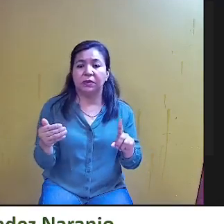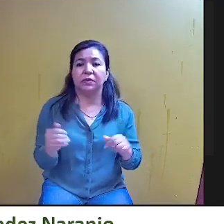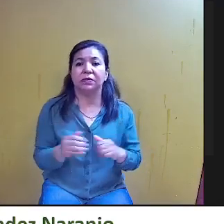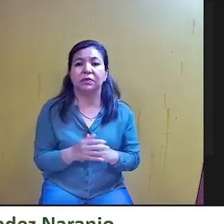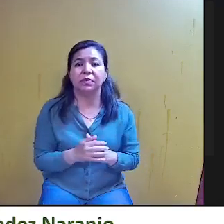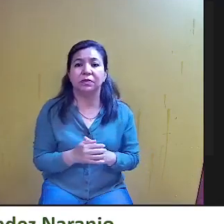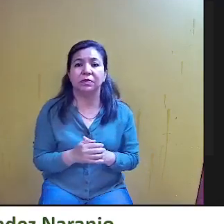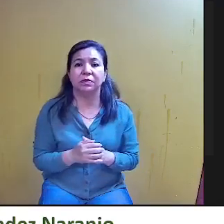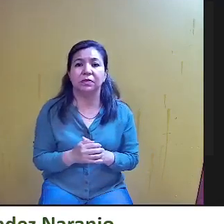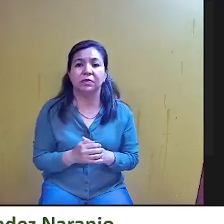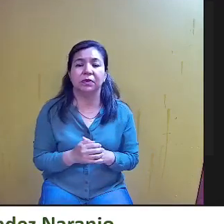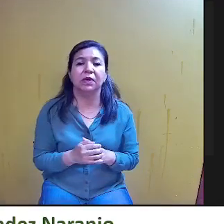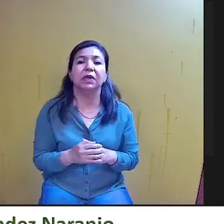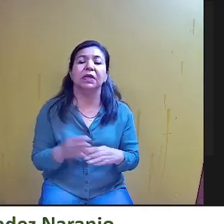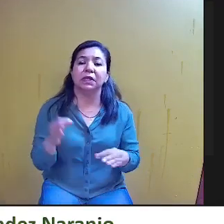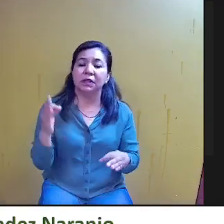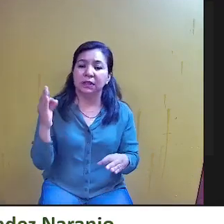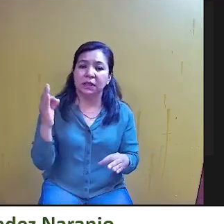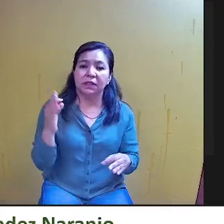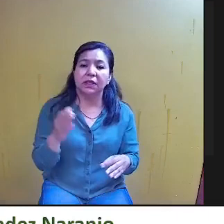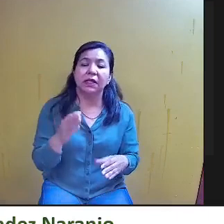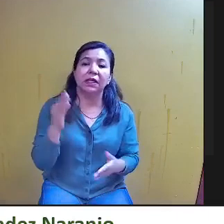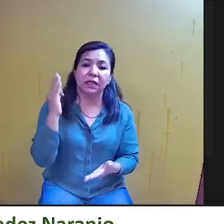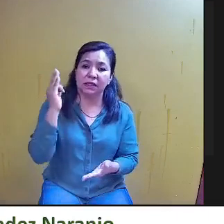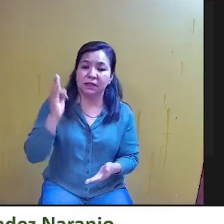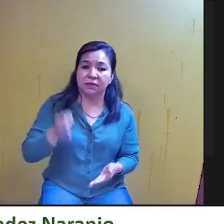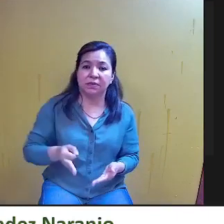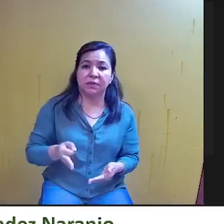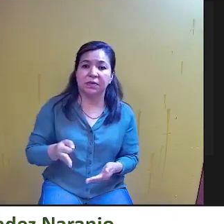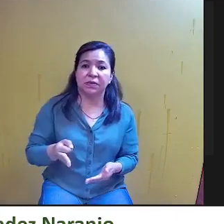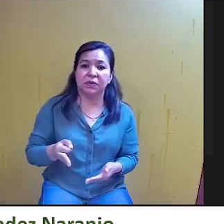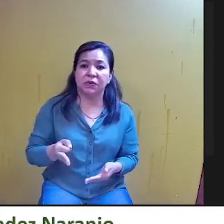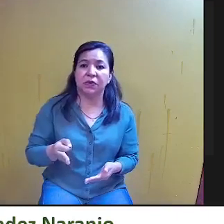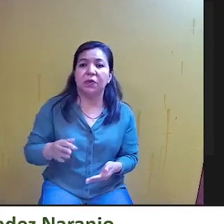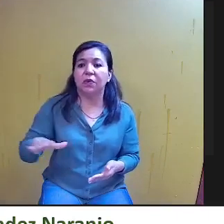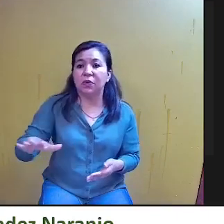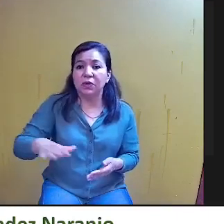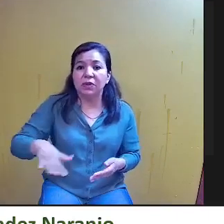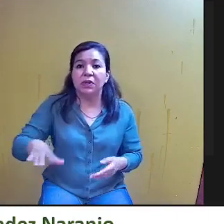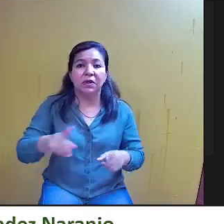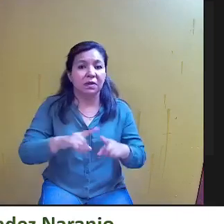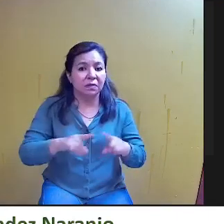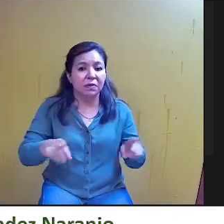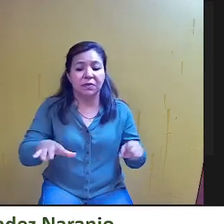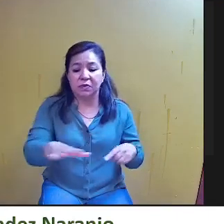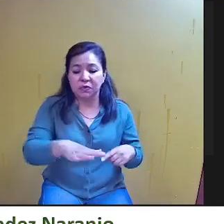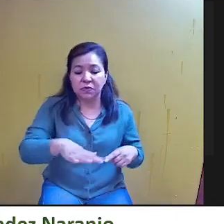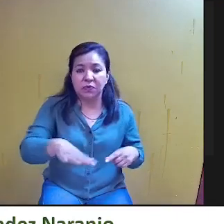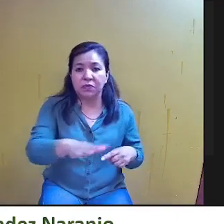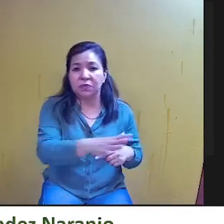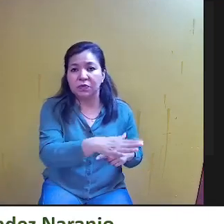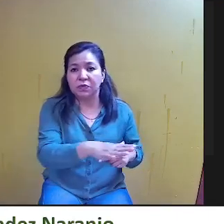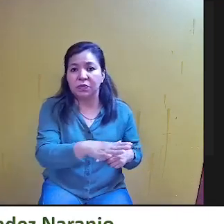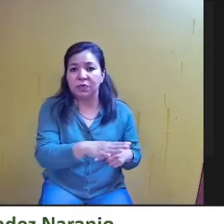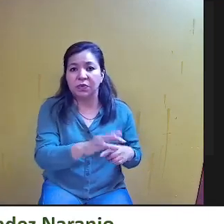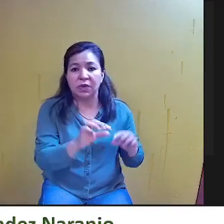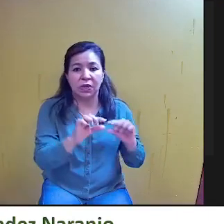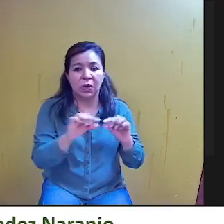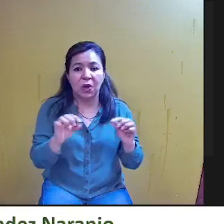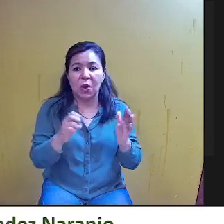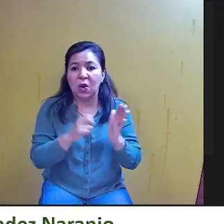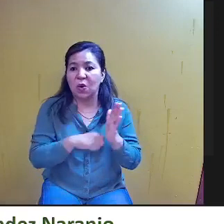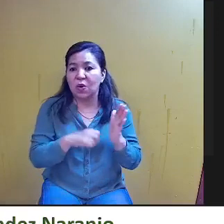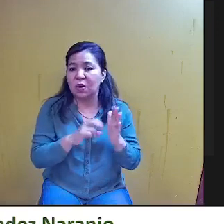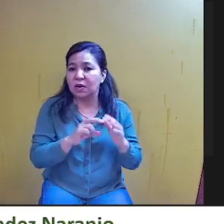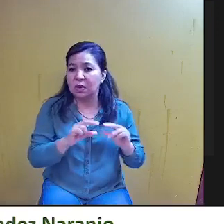077/CE/07-09-2023, que aprobó la ratificación de presidencias y consejerías distritales electorales, así como de su fe de ratas, no se